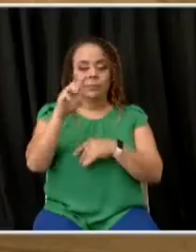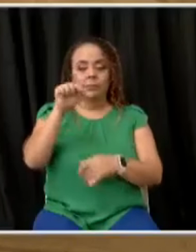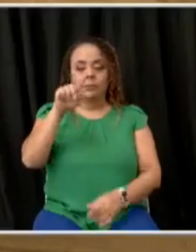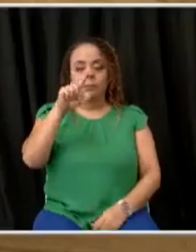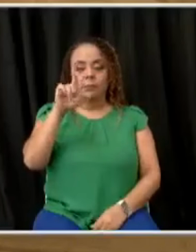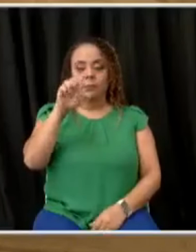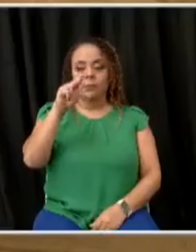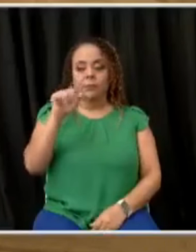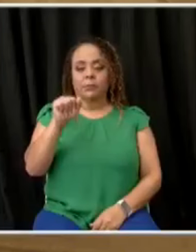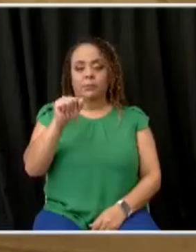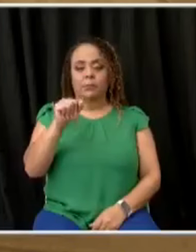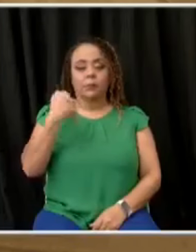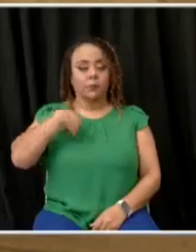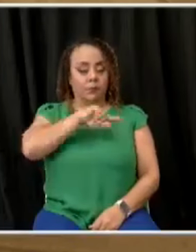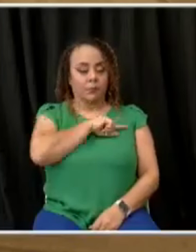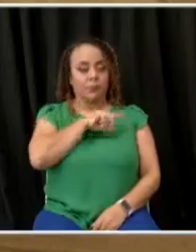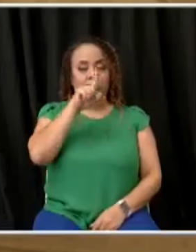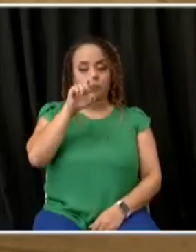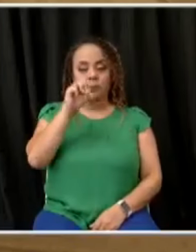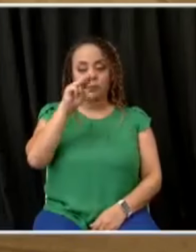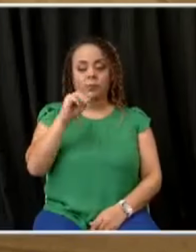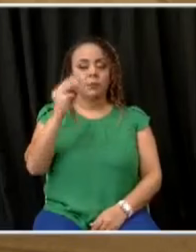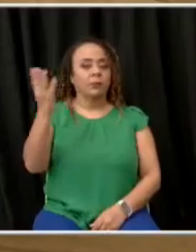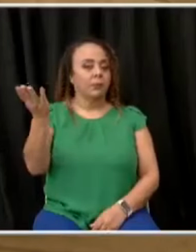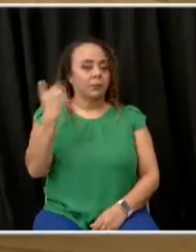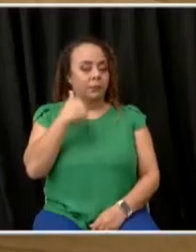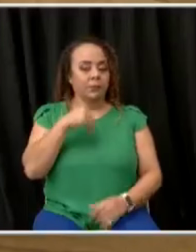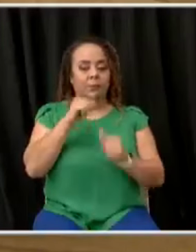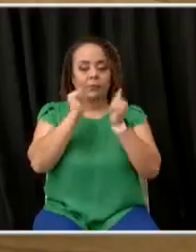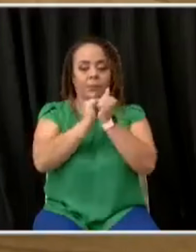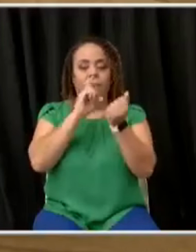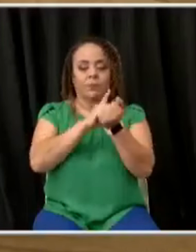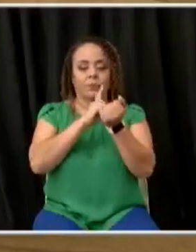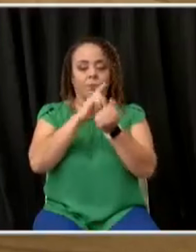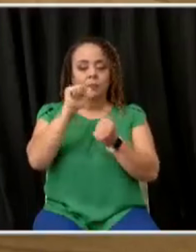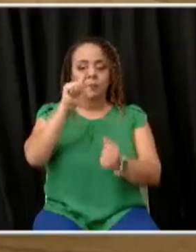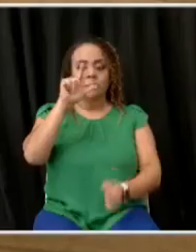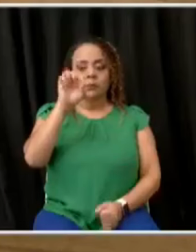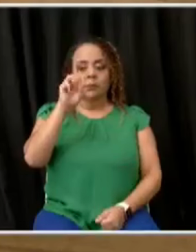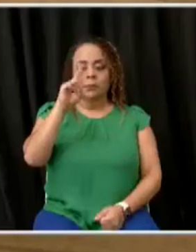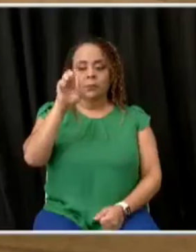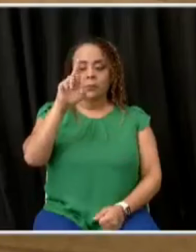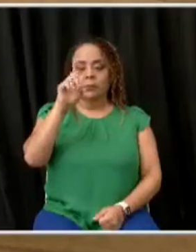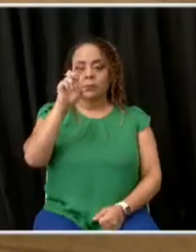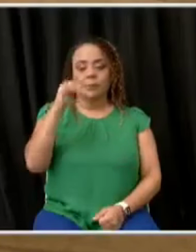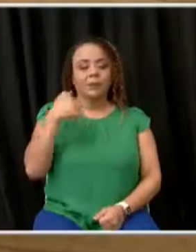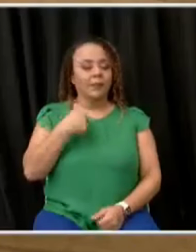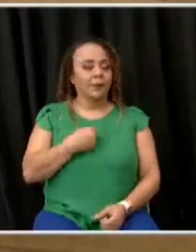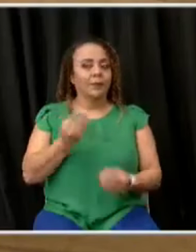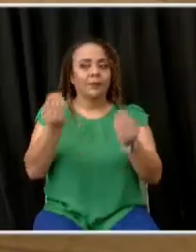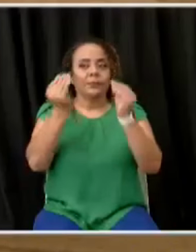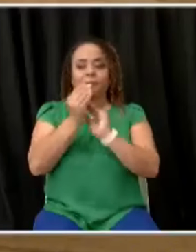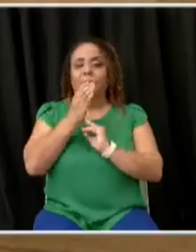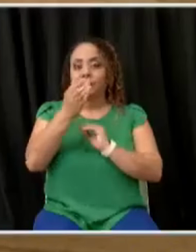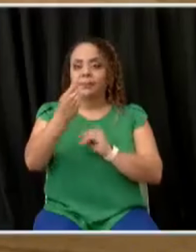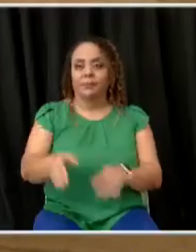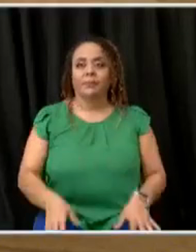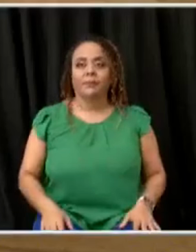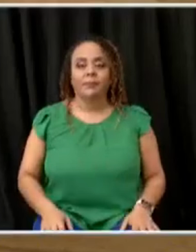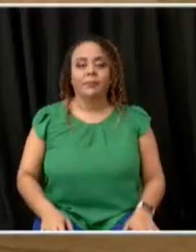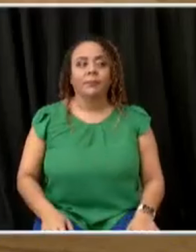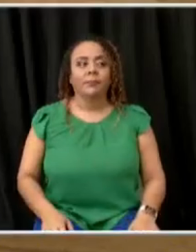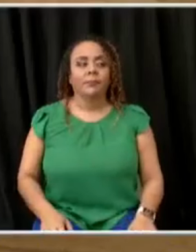si está con nosotros por Zoom, síganos acompañando, que con el doctor Altamirano tenemos muchas más recomendaciones.